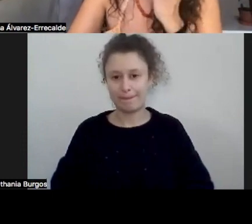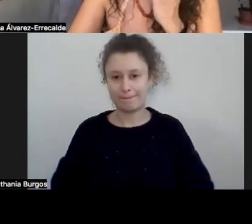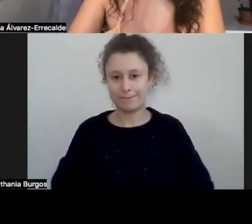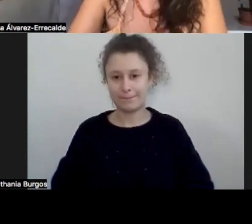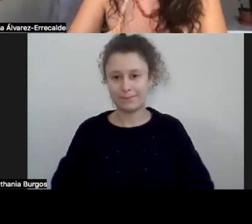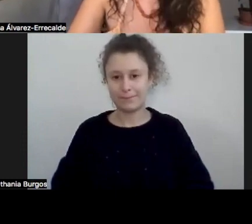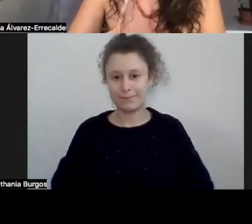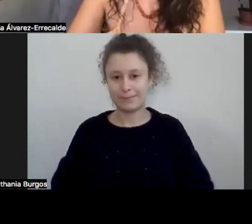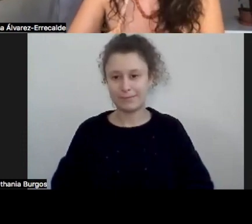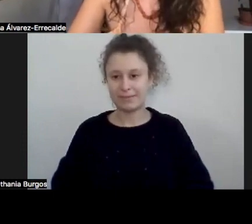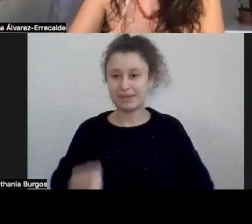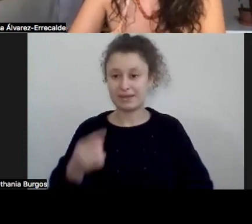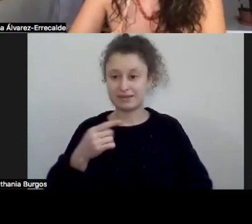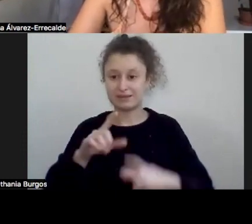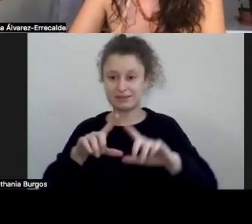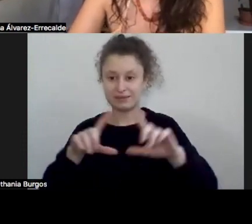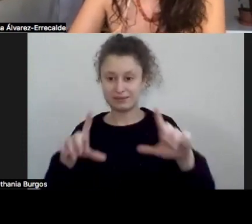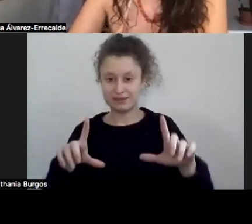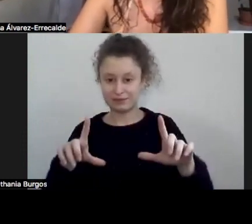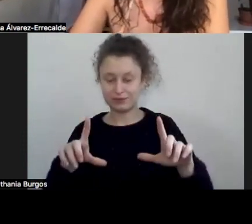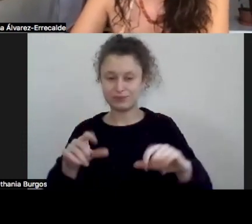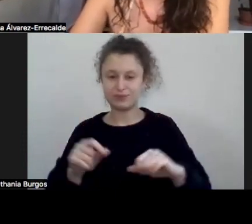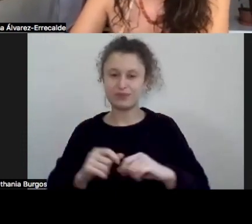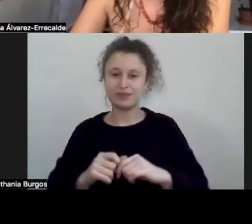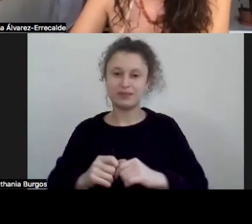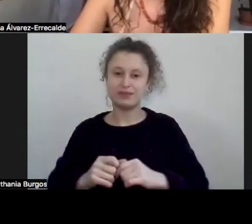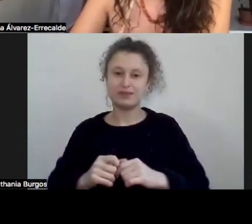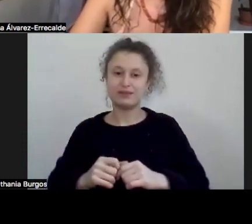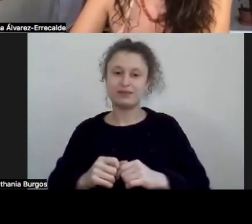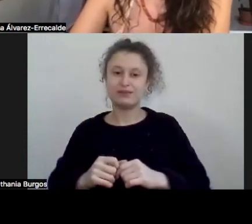Es el libro y ya llegando al final,